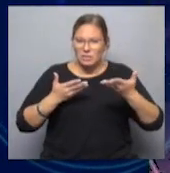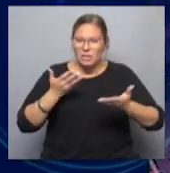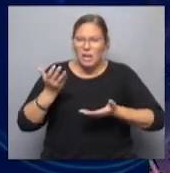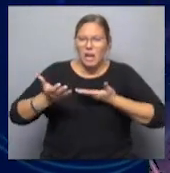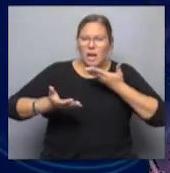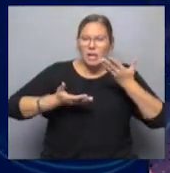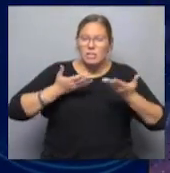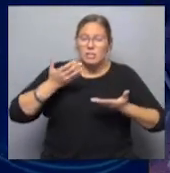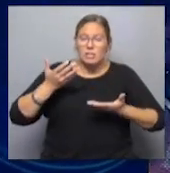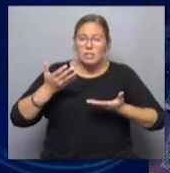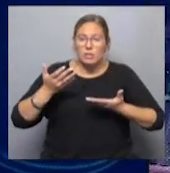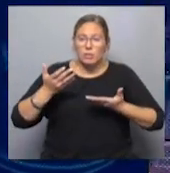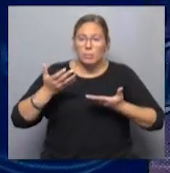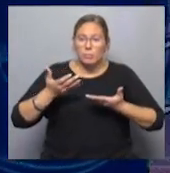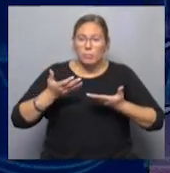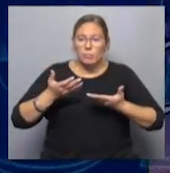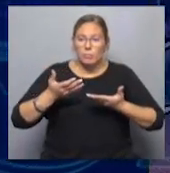que de repente